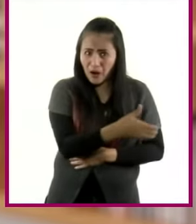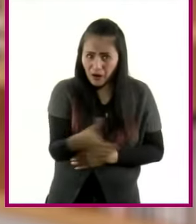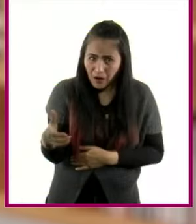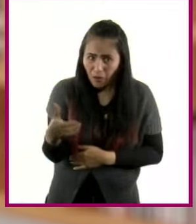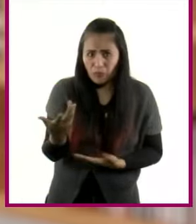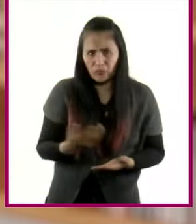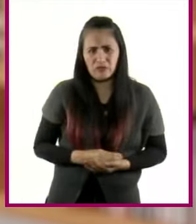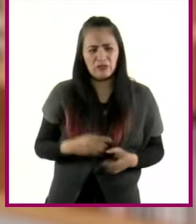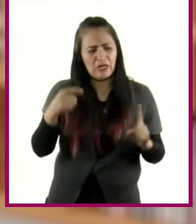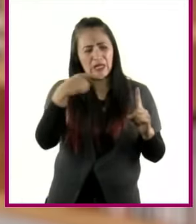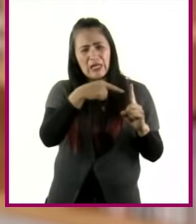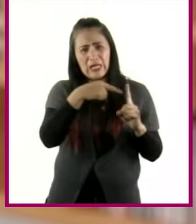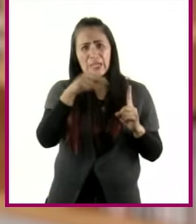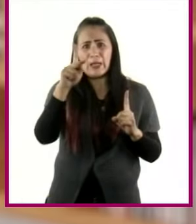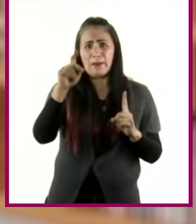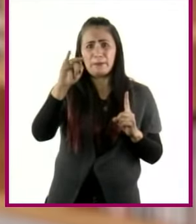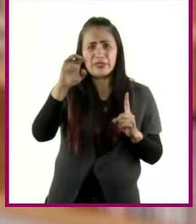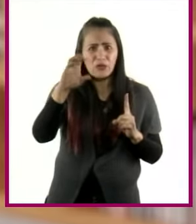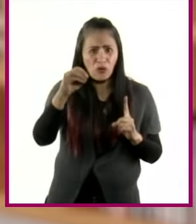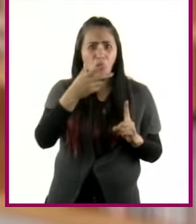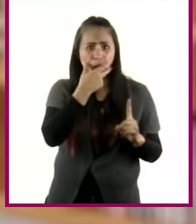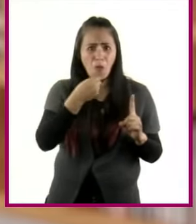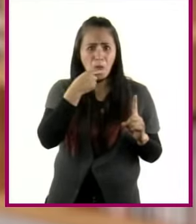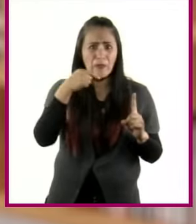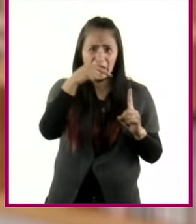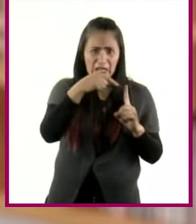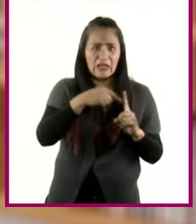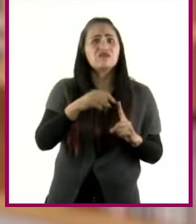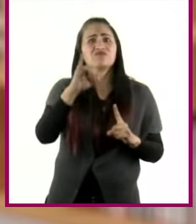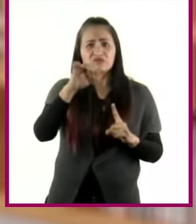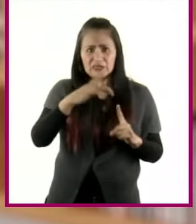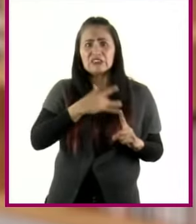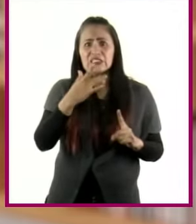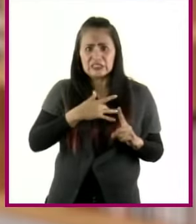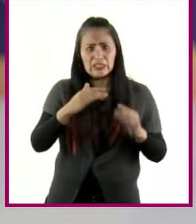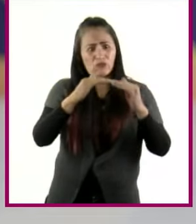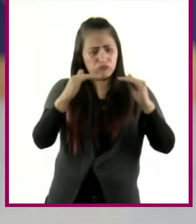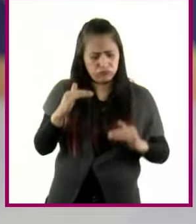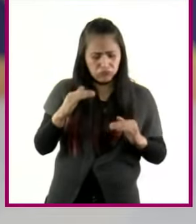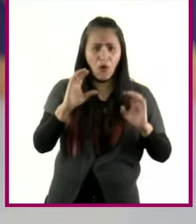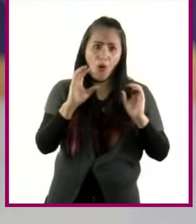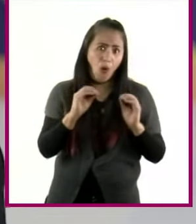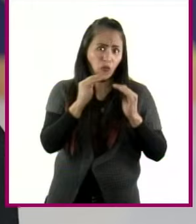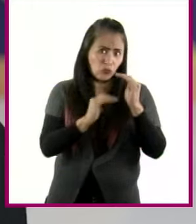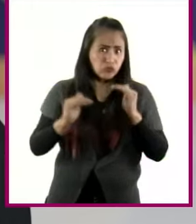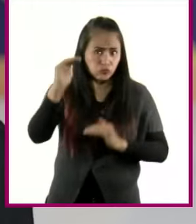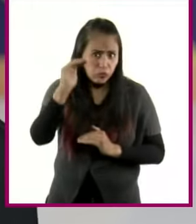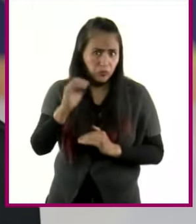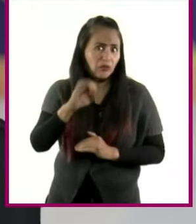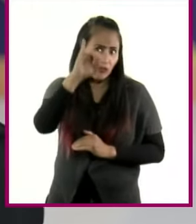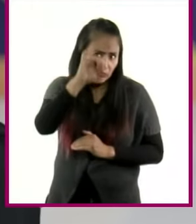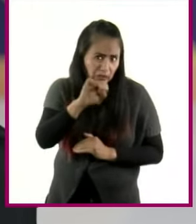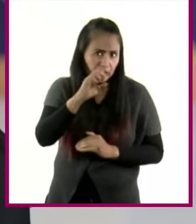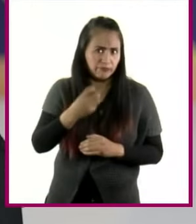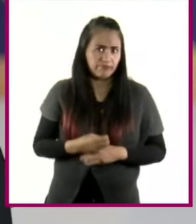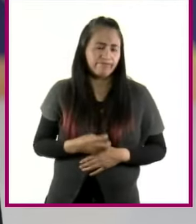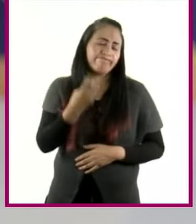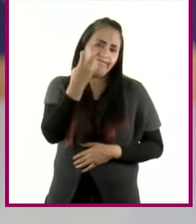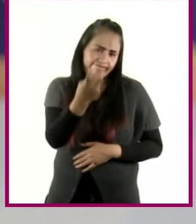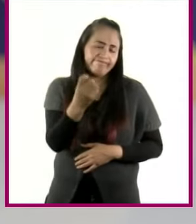para Pico de la Mirándola, sí podías volverte inferior o superior a los demás, ¿no? Ah, buen